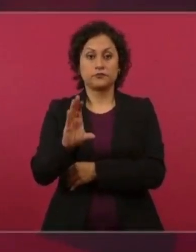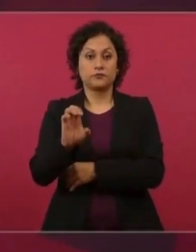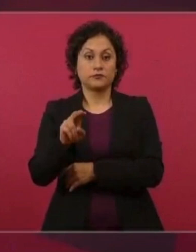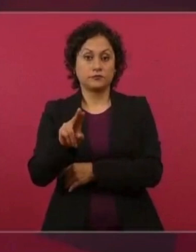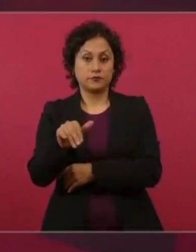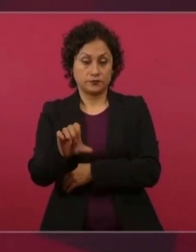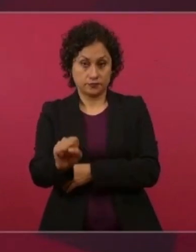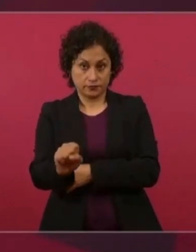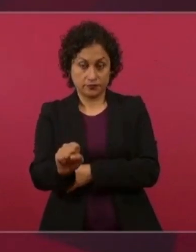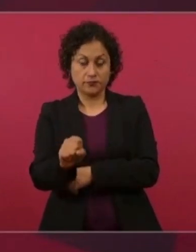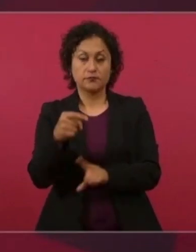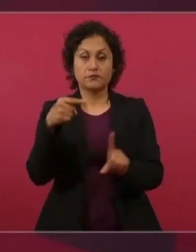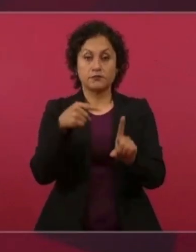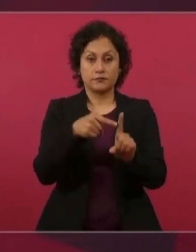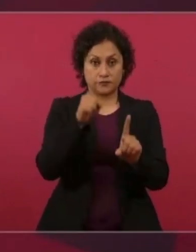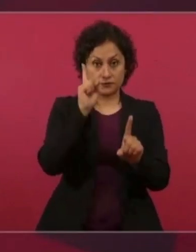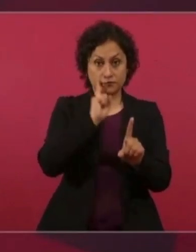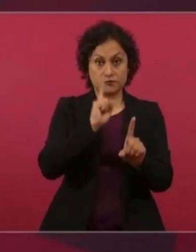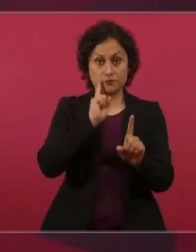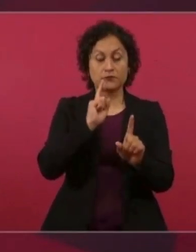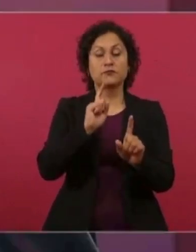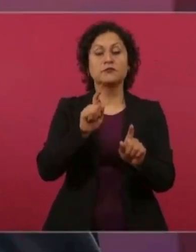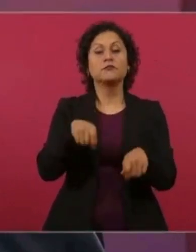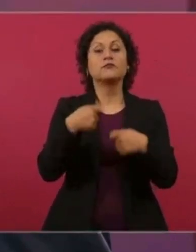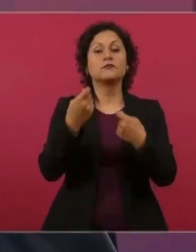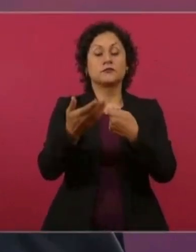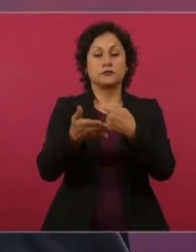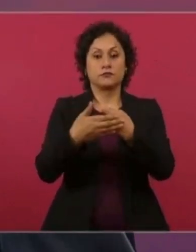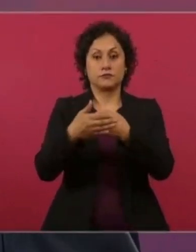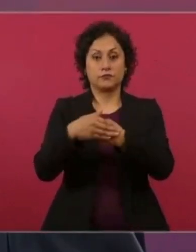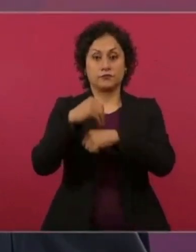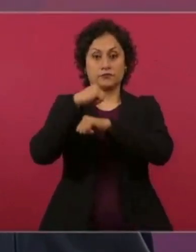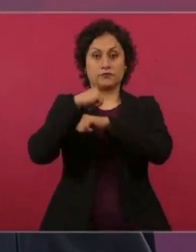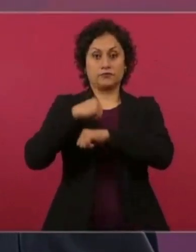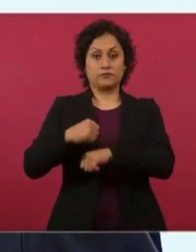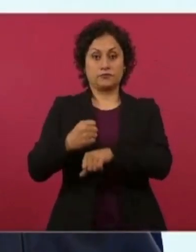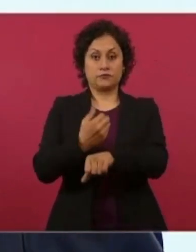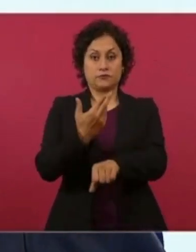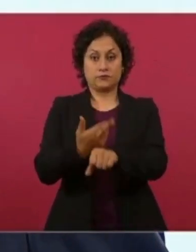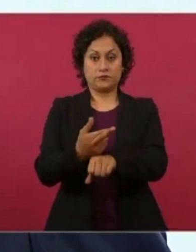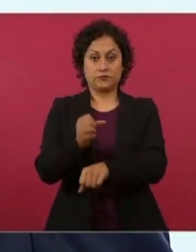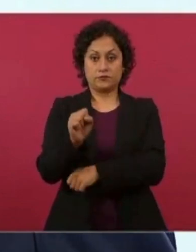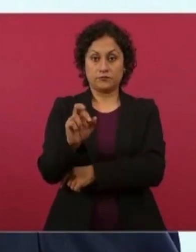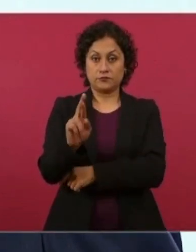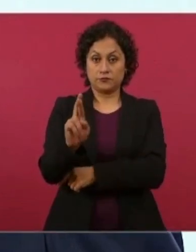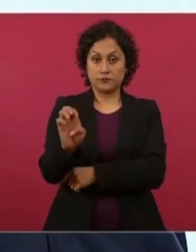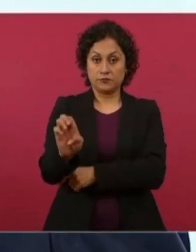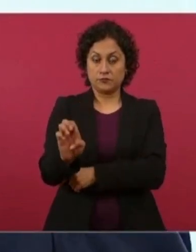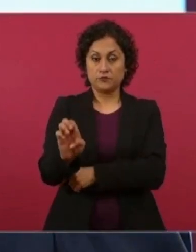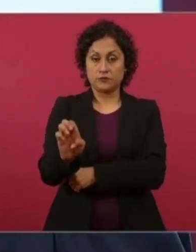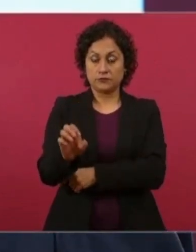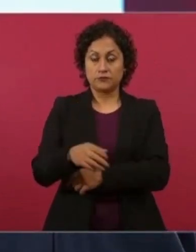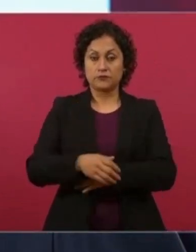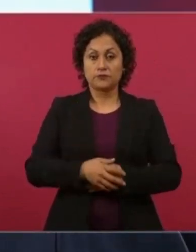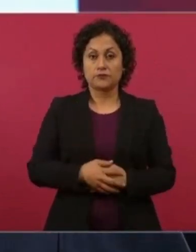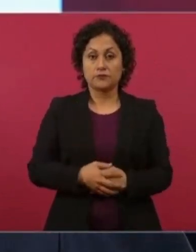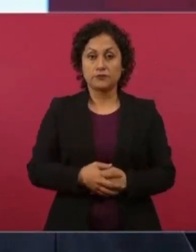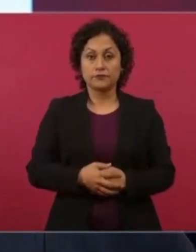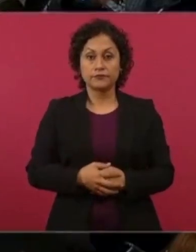Ella va a ser la próxima secretaria de